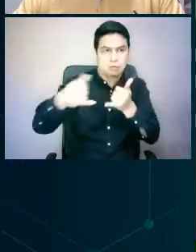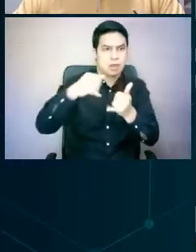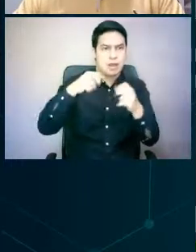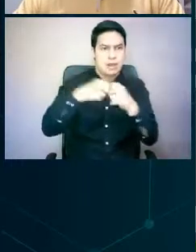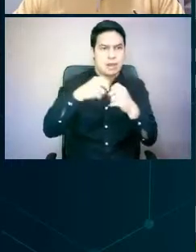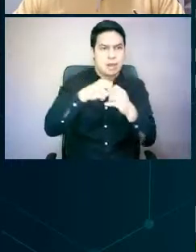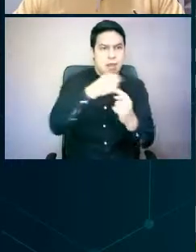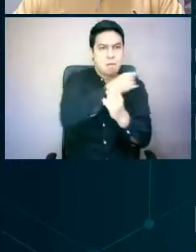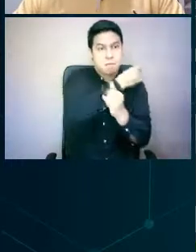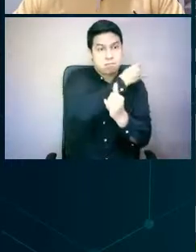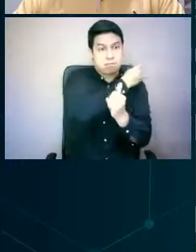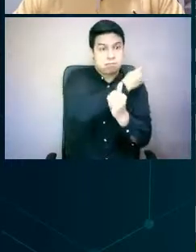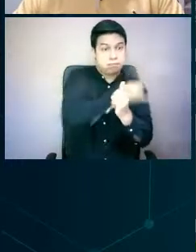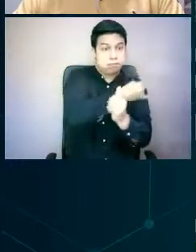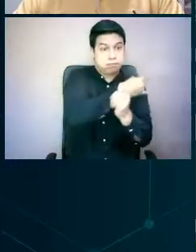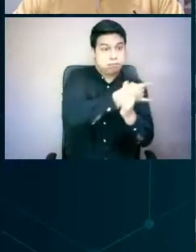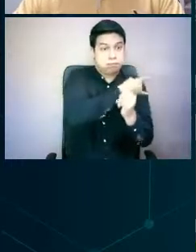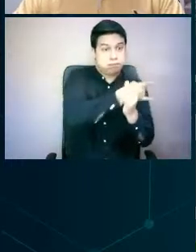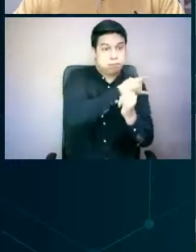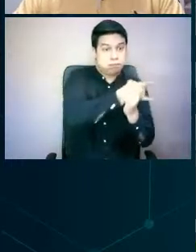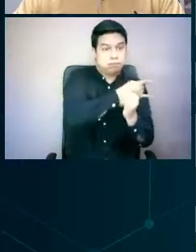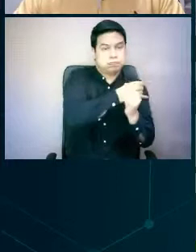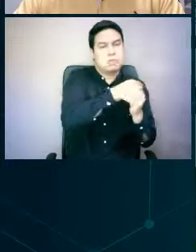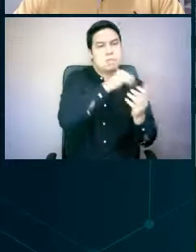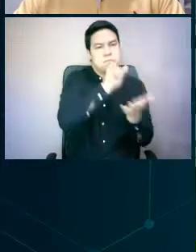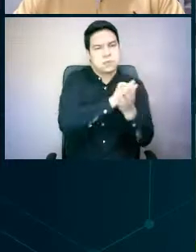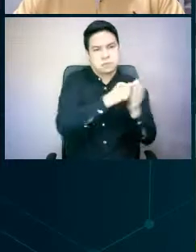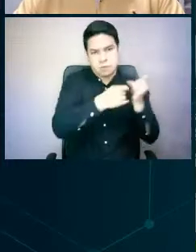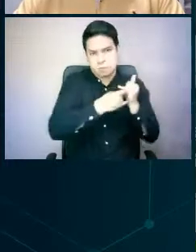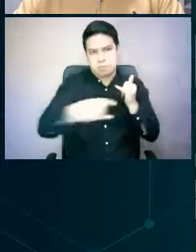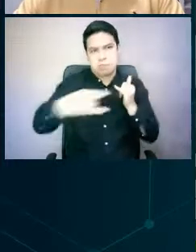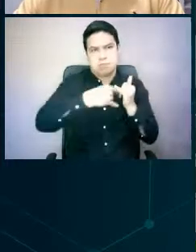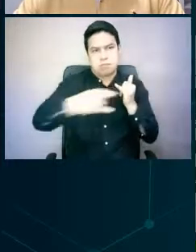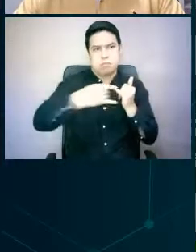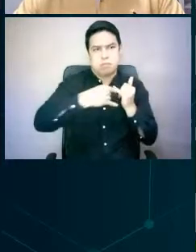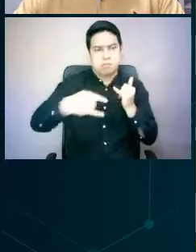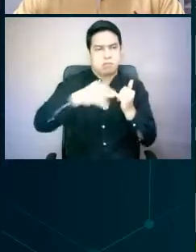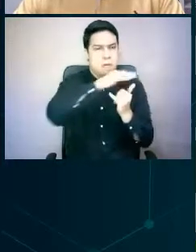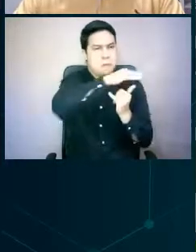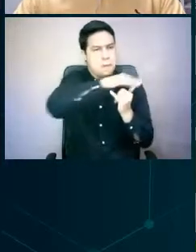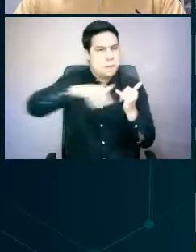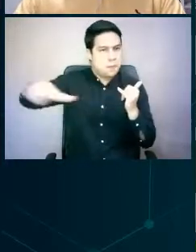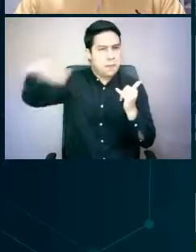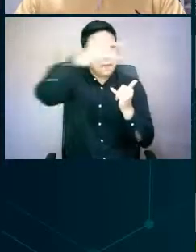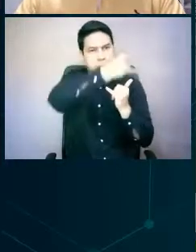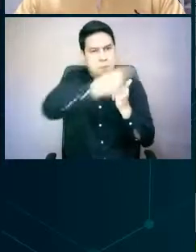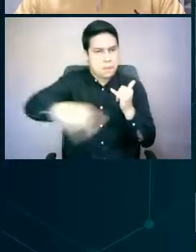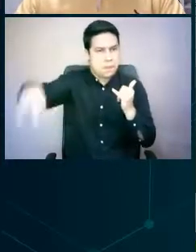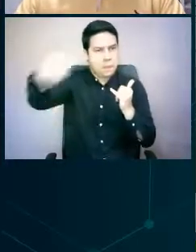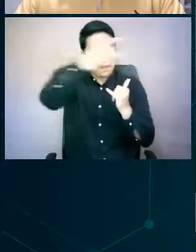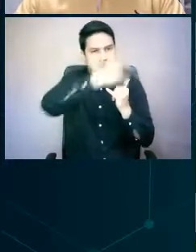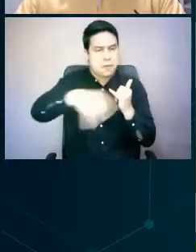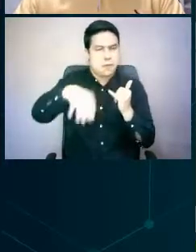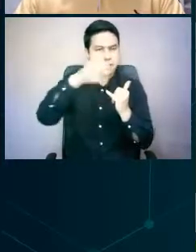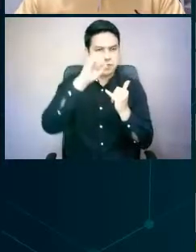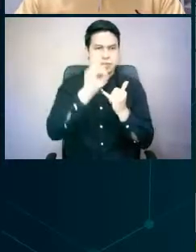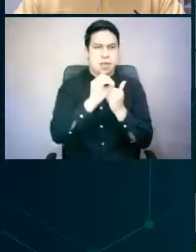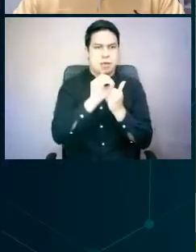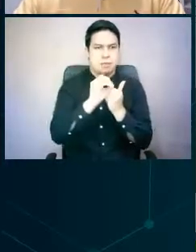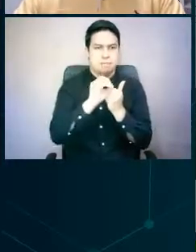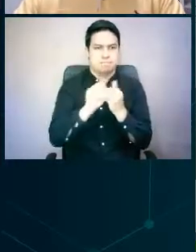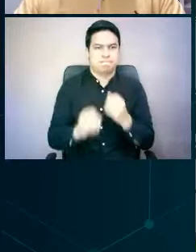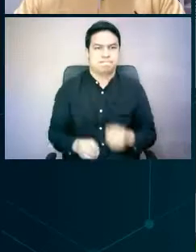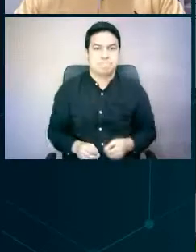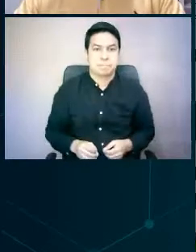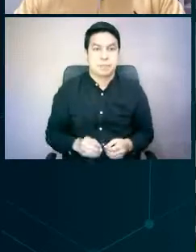sale, por lo que la suma de estas cantidades da 0, en el caso ideal. Ante una falla, está sumada